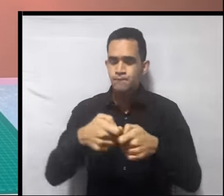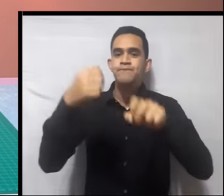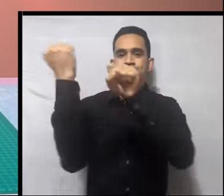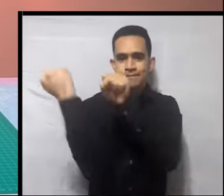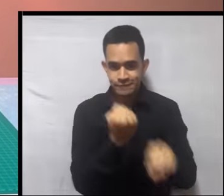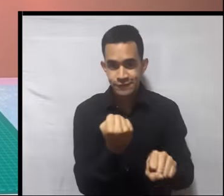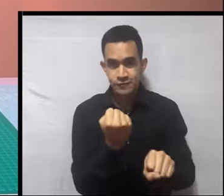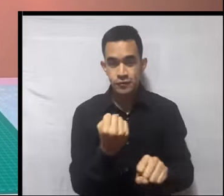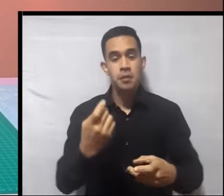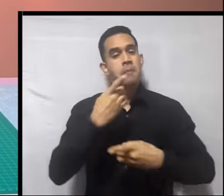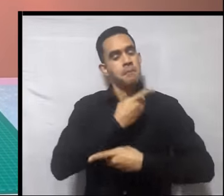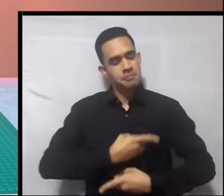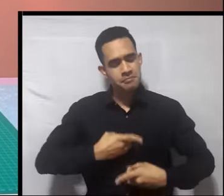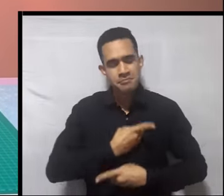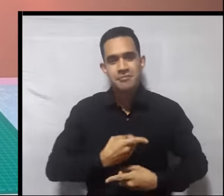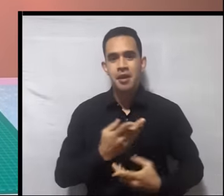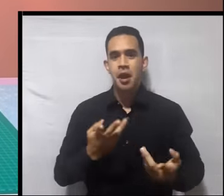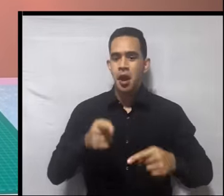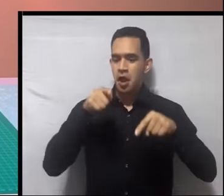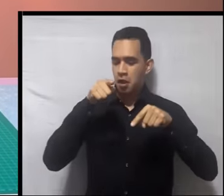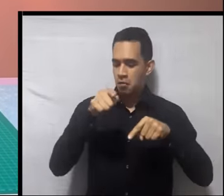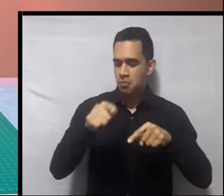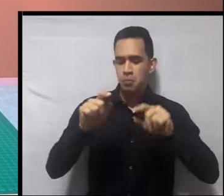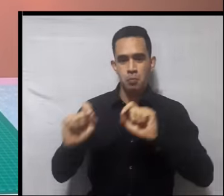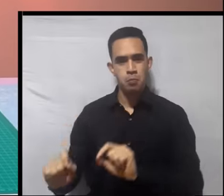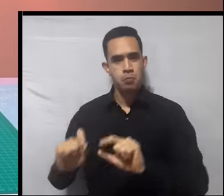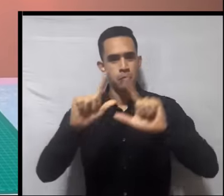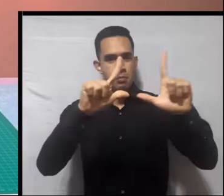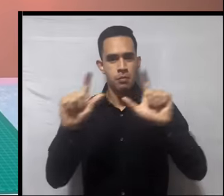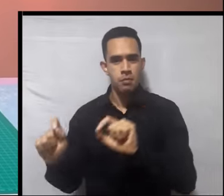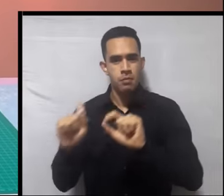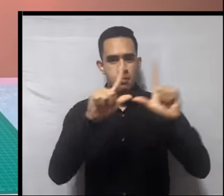Te invito a que sigas disfrutando más contenido como este en esta